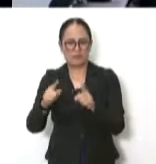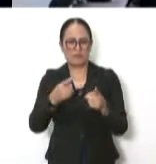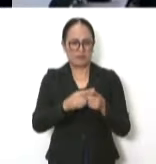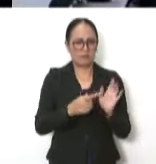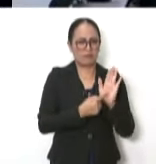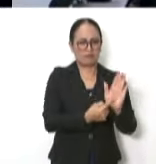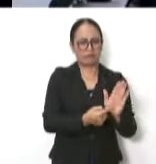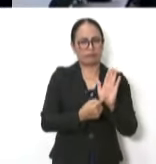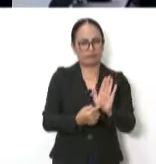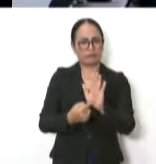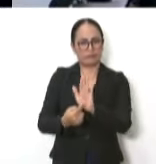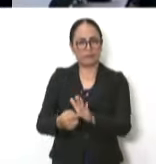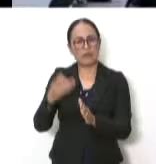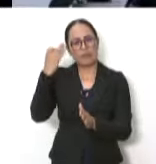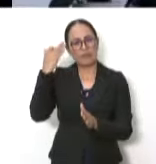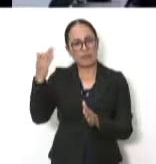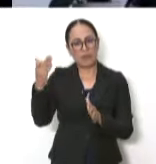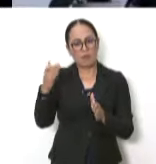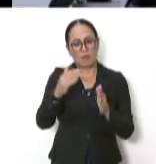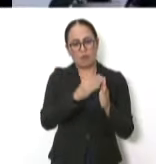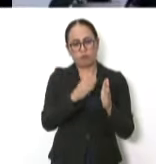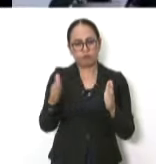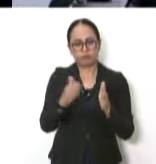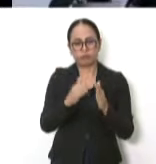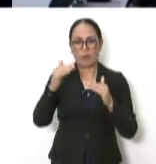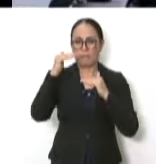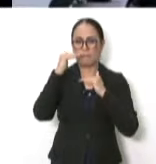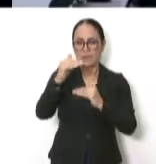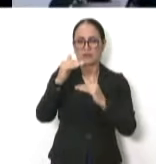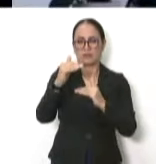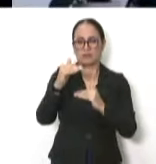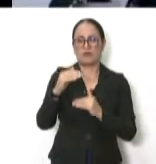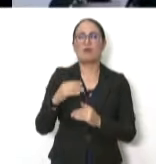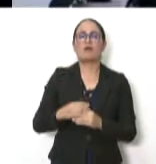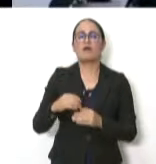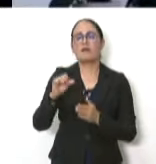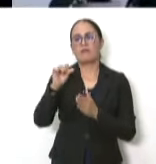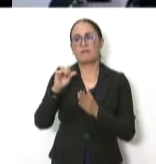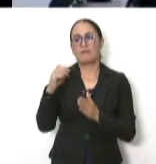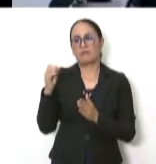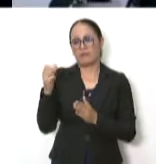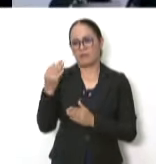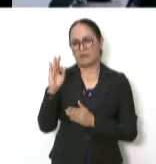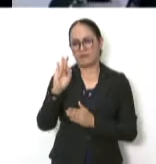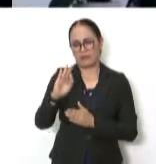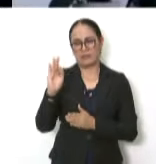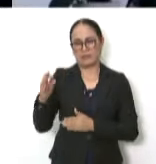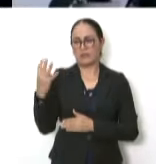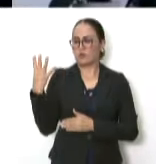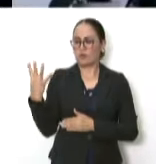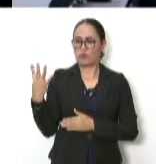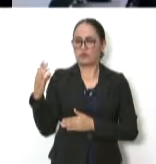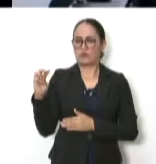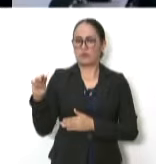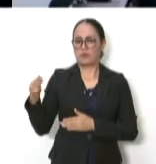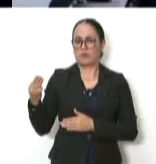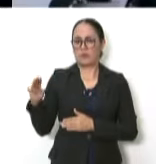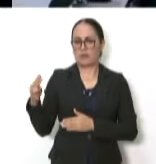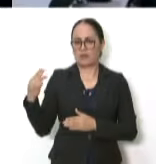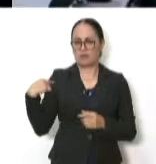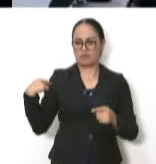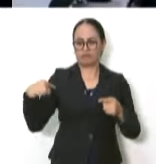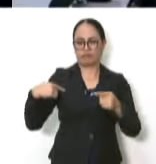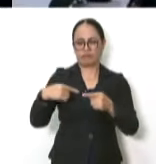los términos y plazos correspondientes desde el 4 de mayo, el pasado 4 de mayo, que así lo decidimos